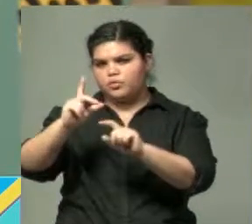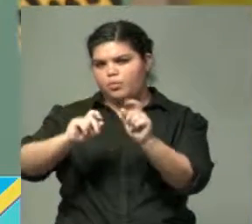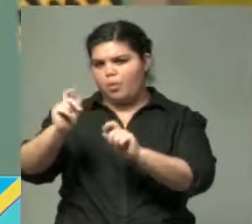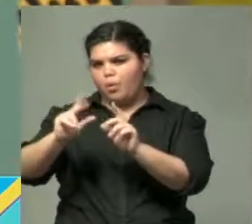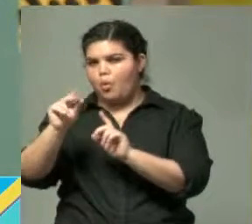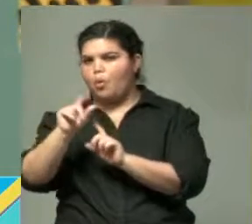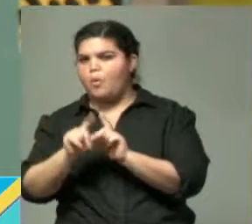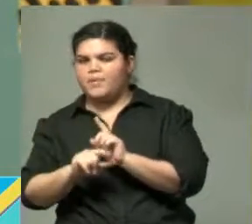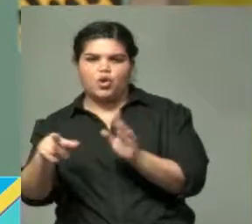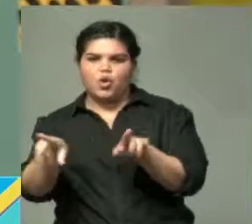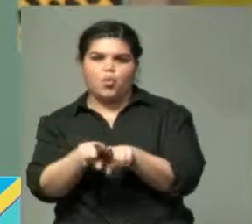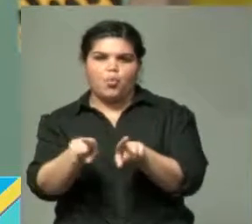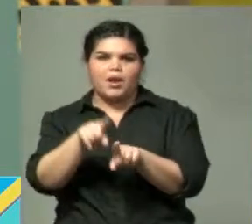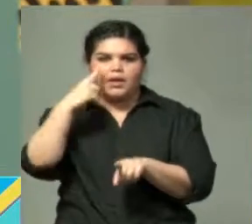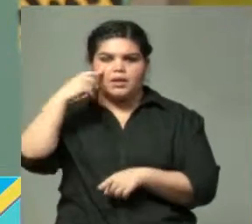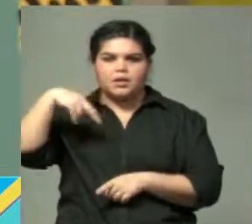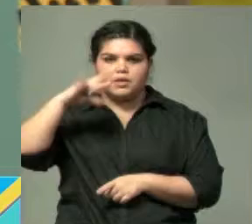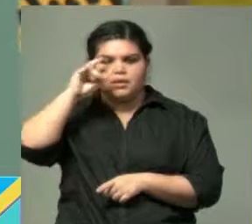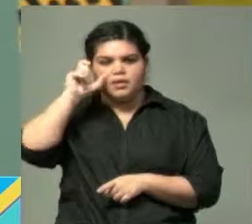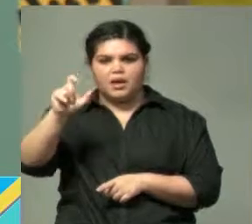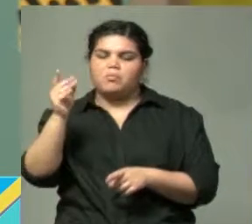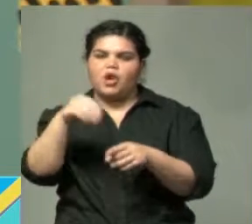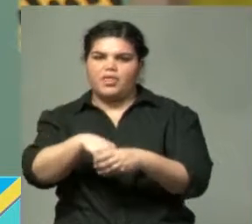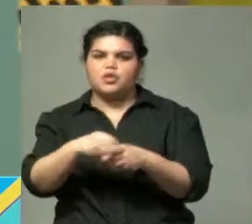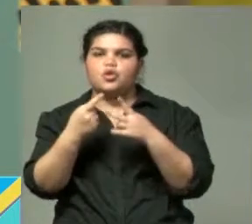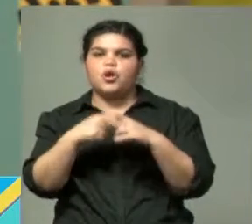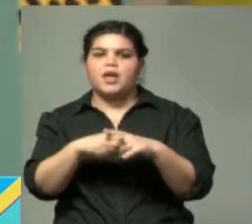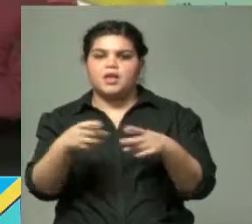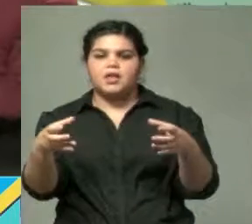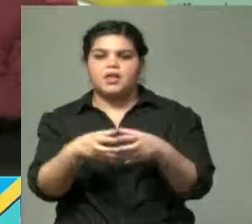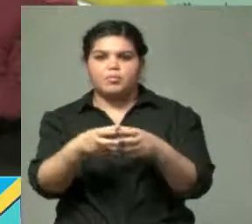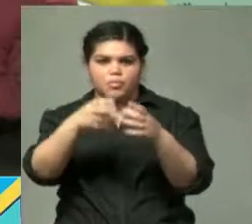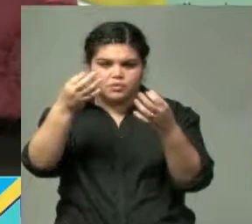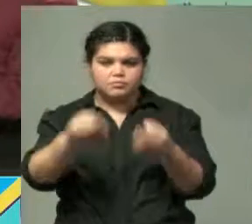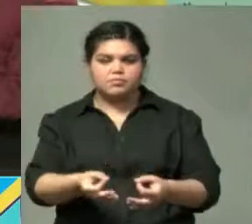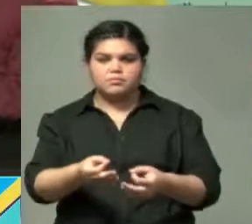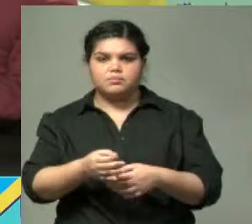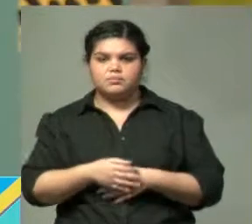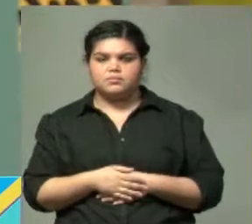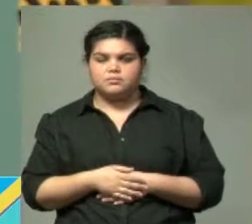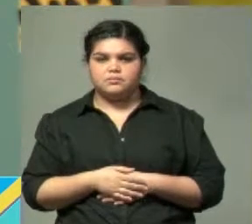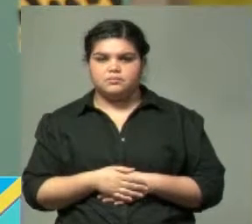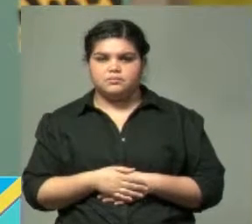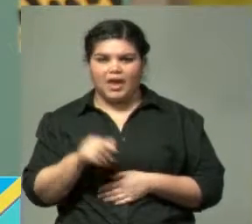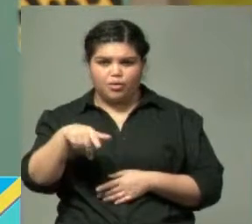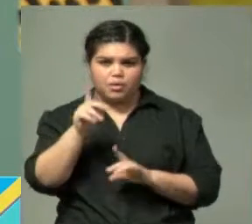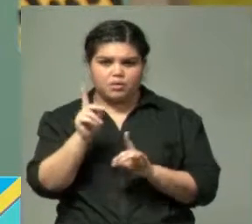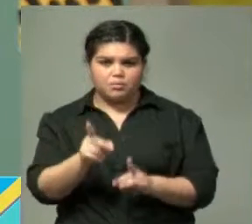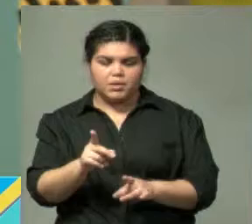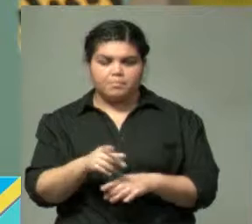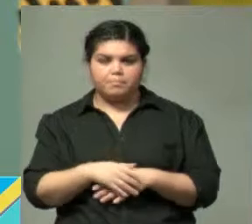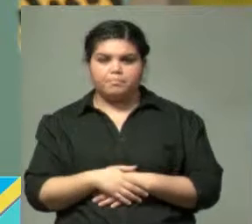como el INDEC, pero tiene buenos equipos técnicos en general. Ahora tienen buen equipo técnico también. Me parece